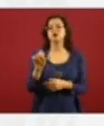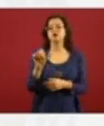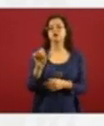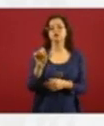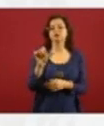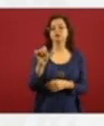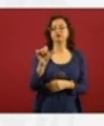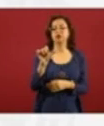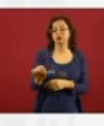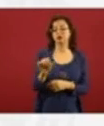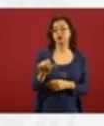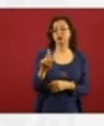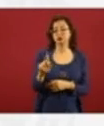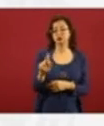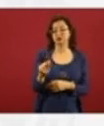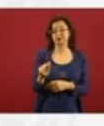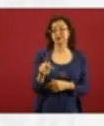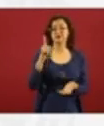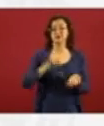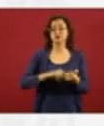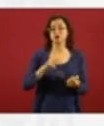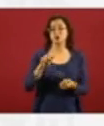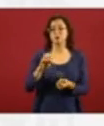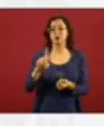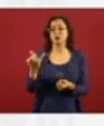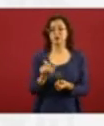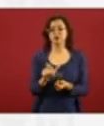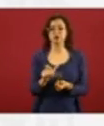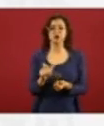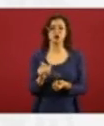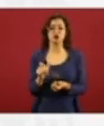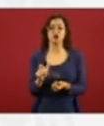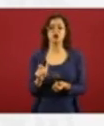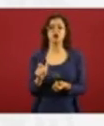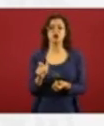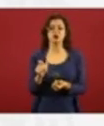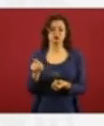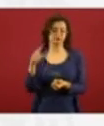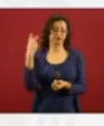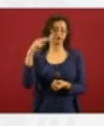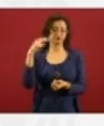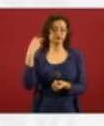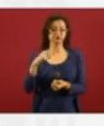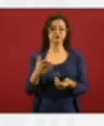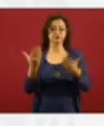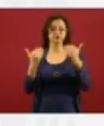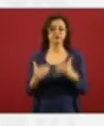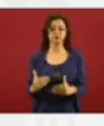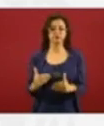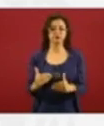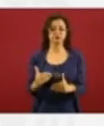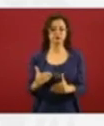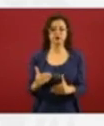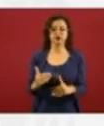Pemex, para el diésel en franquicia Pemex por litro, y 17.50, esto es en Veracruz, Veracruz, y en